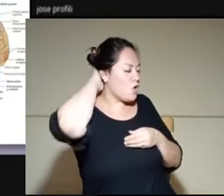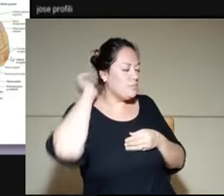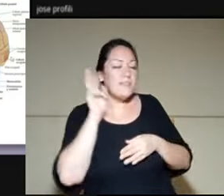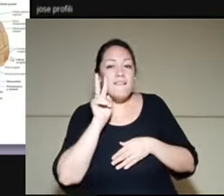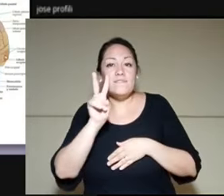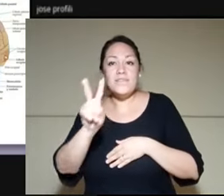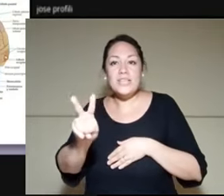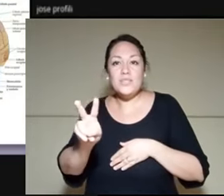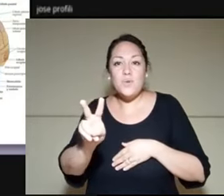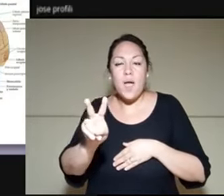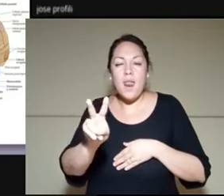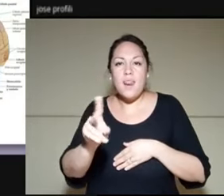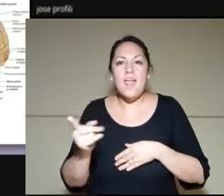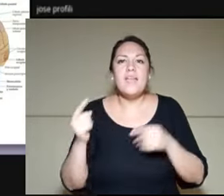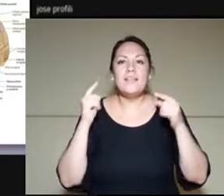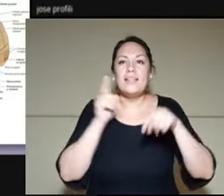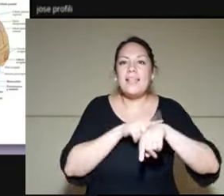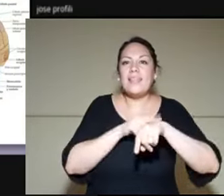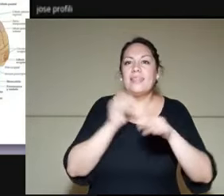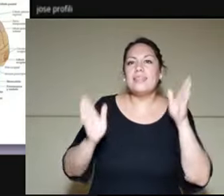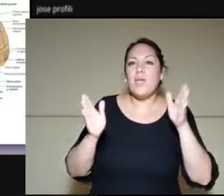occipital visual y